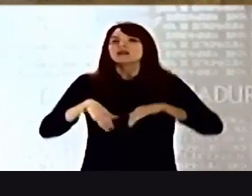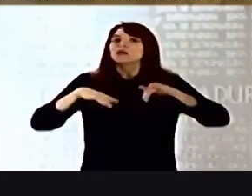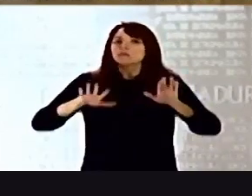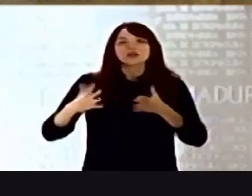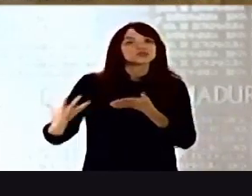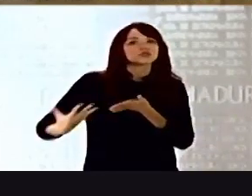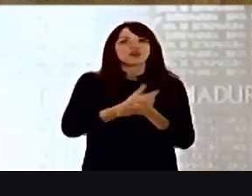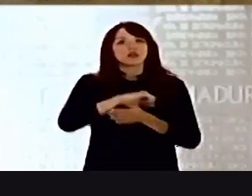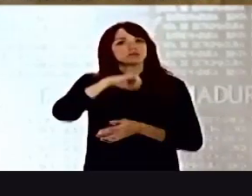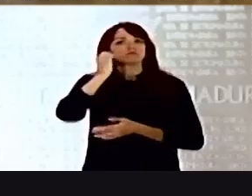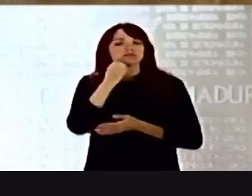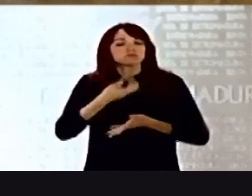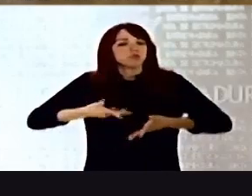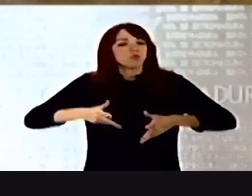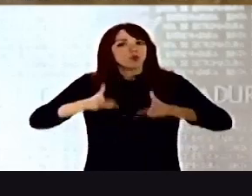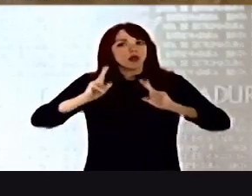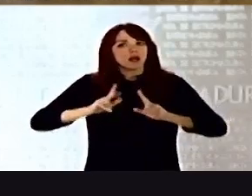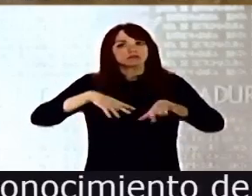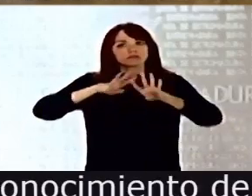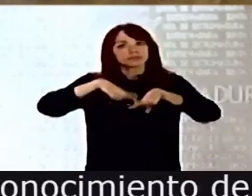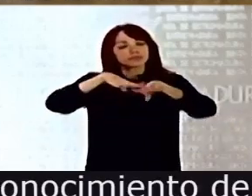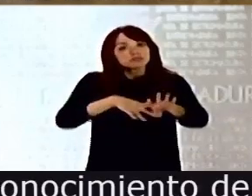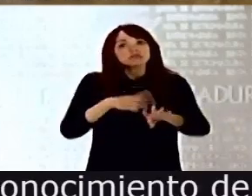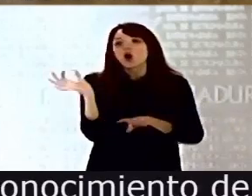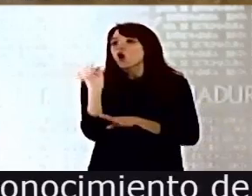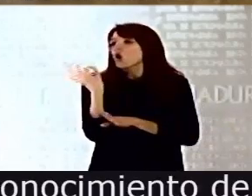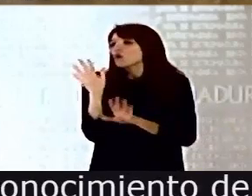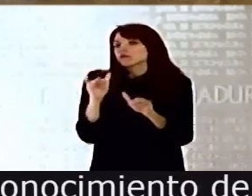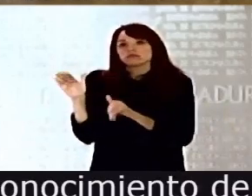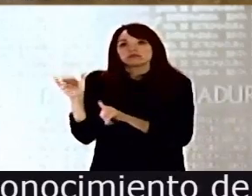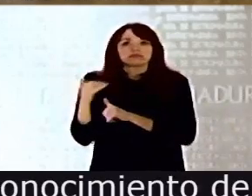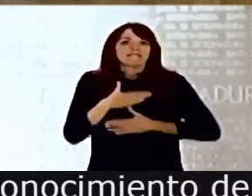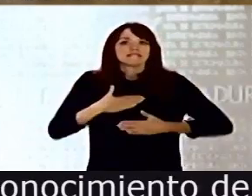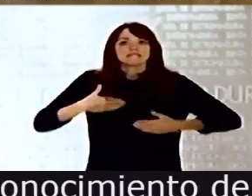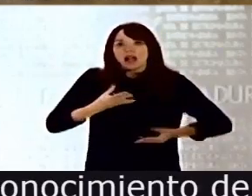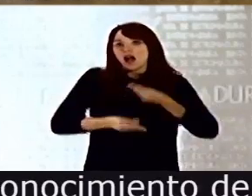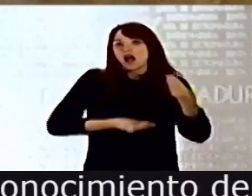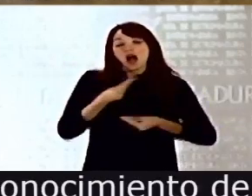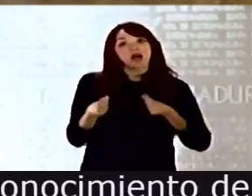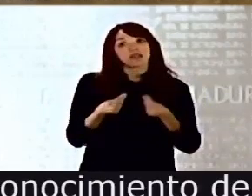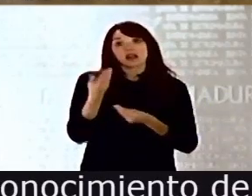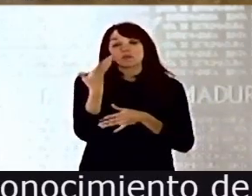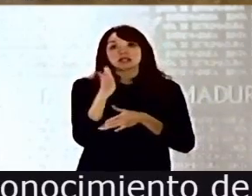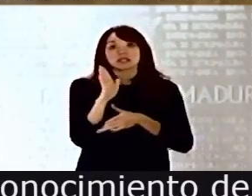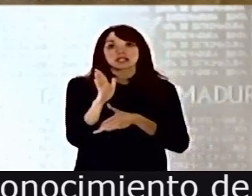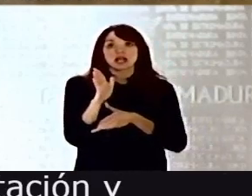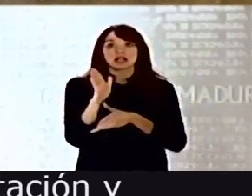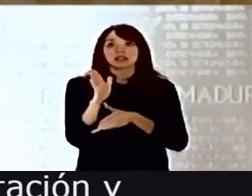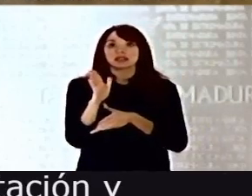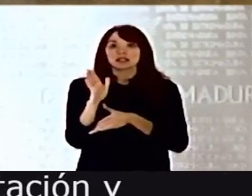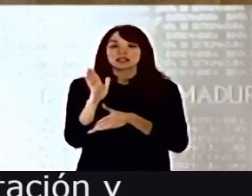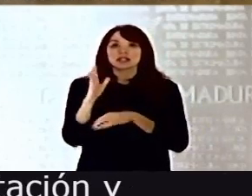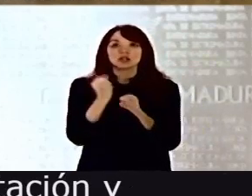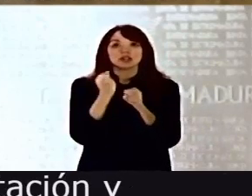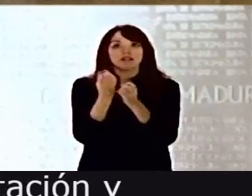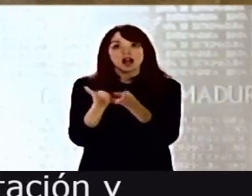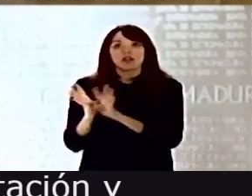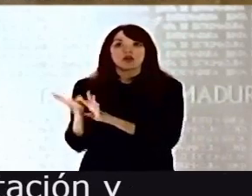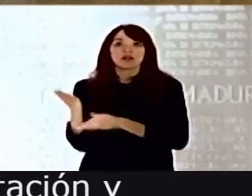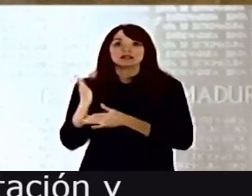las manifestaciones y todas las convocatorias que quieran hacer los representantes de los